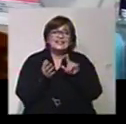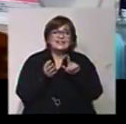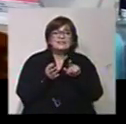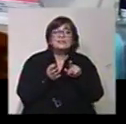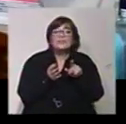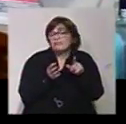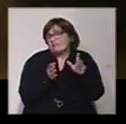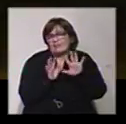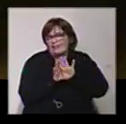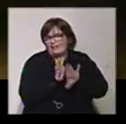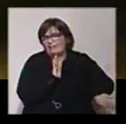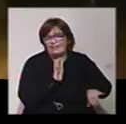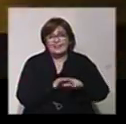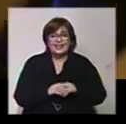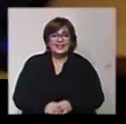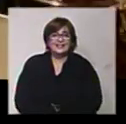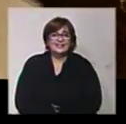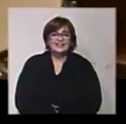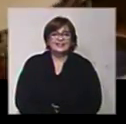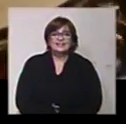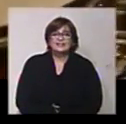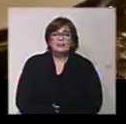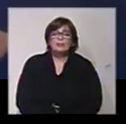de circulación.